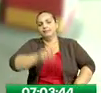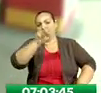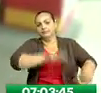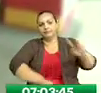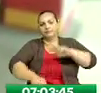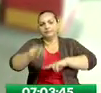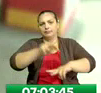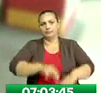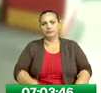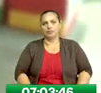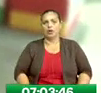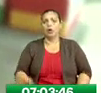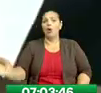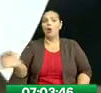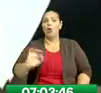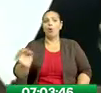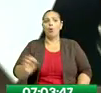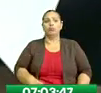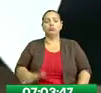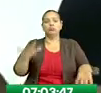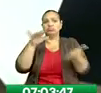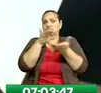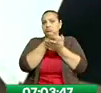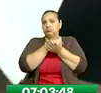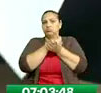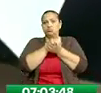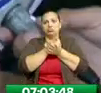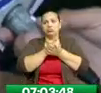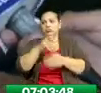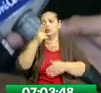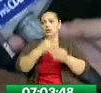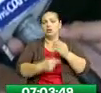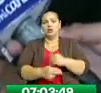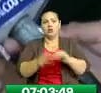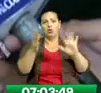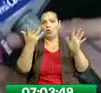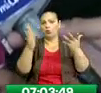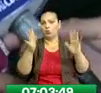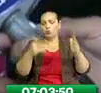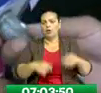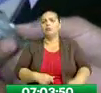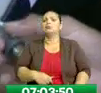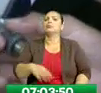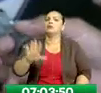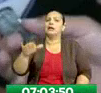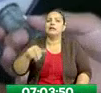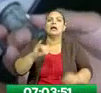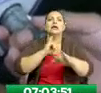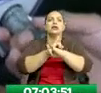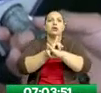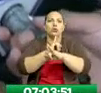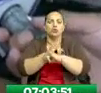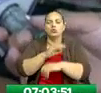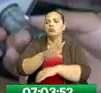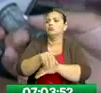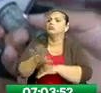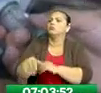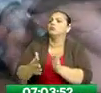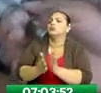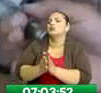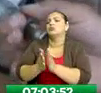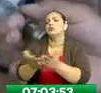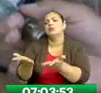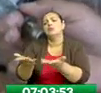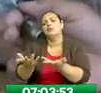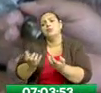adopción, pues actualmente duran hasta 4 años. Cuando se dicta la posibilidad de generar ya una declaratoria de adoptabilidad, que se